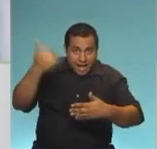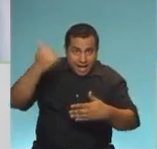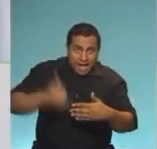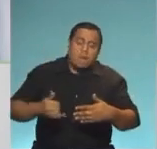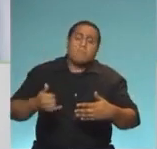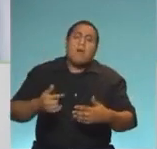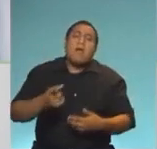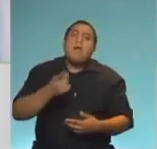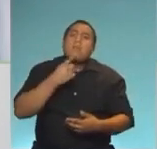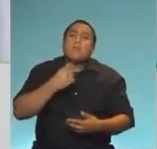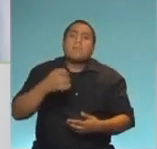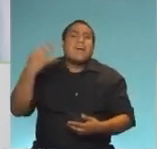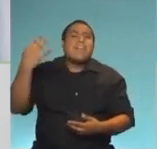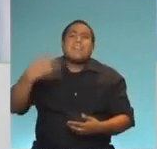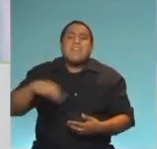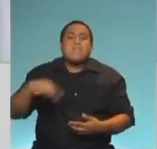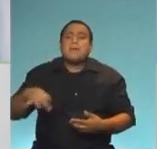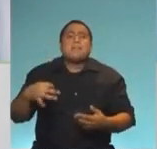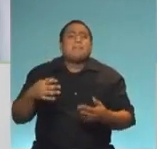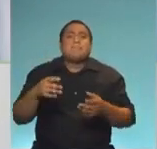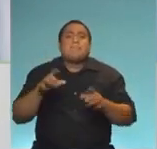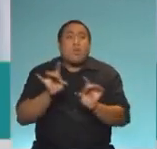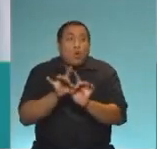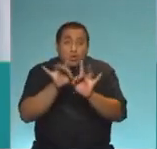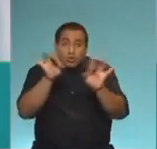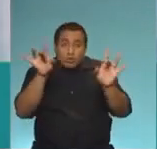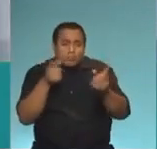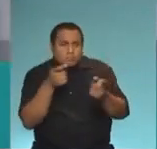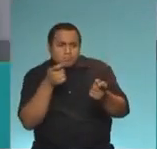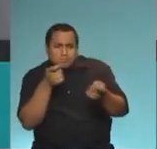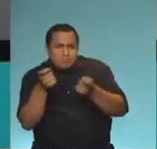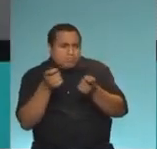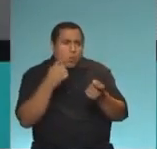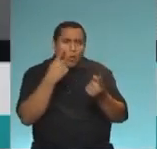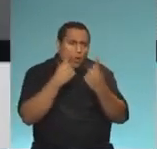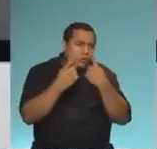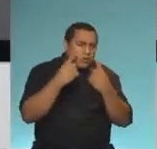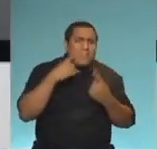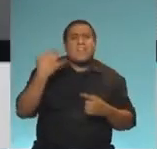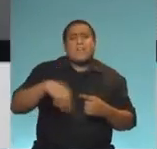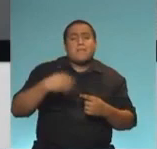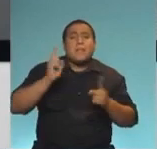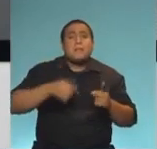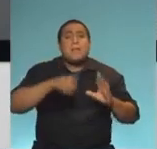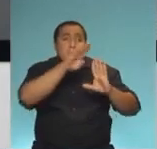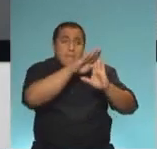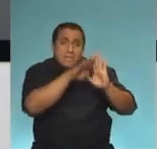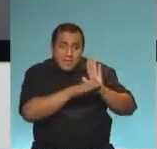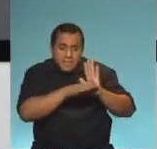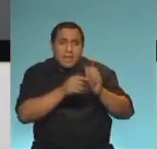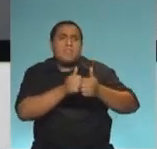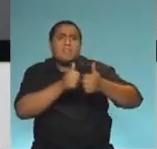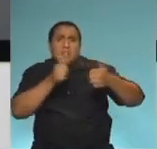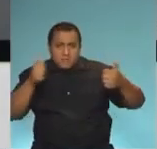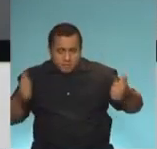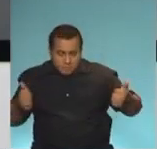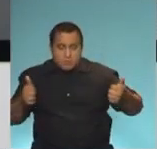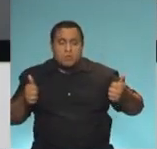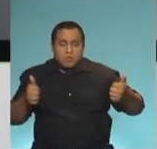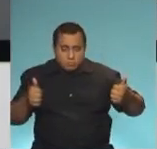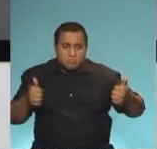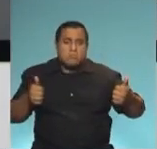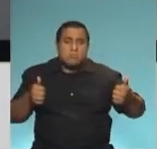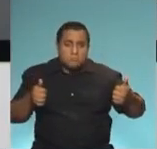que seguir con la vigilancia activa, pero además es muy importante sostener las medidas de distanciamiento